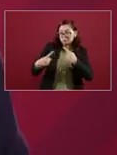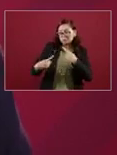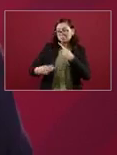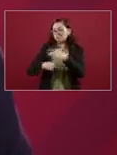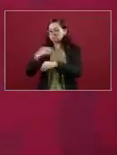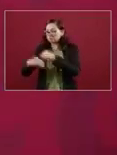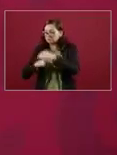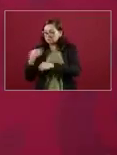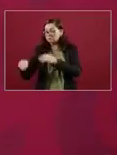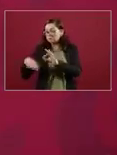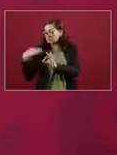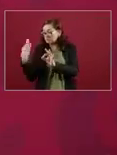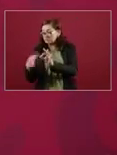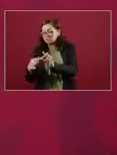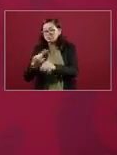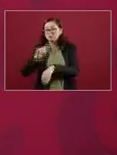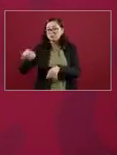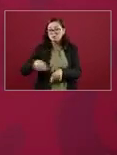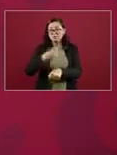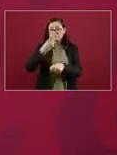Estados Unidos.